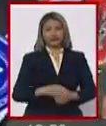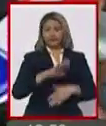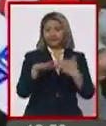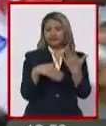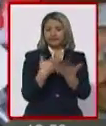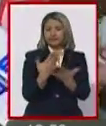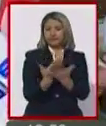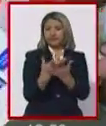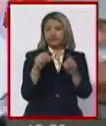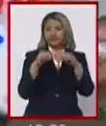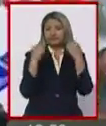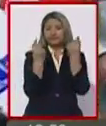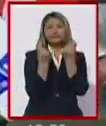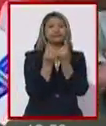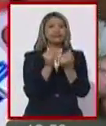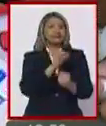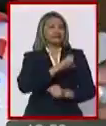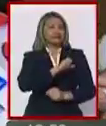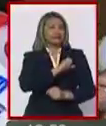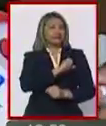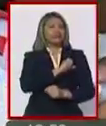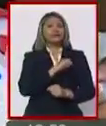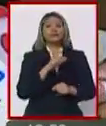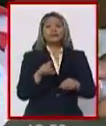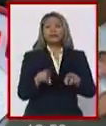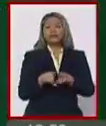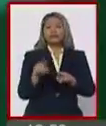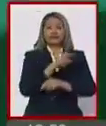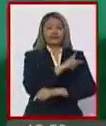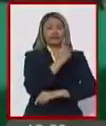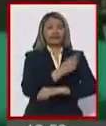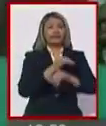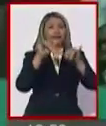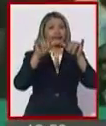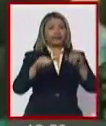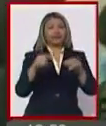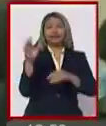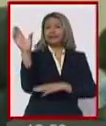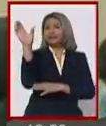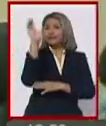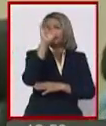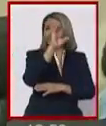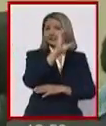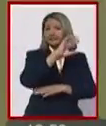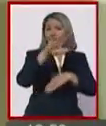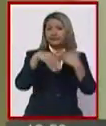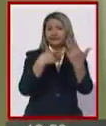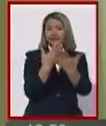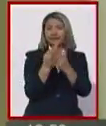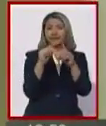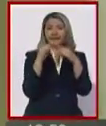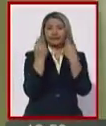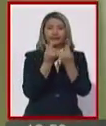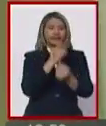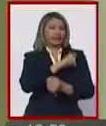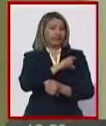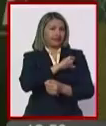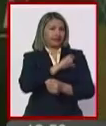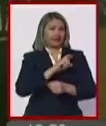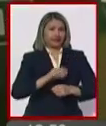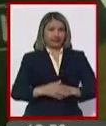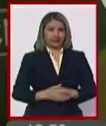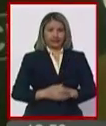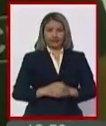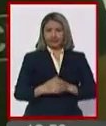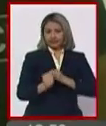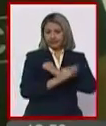todas las unidades, tanto locales como fuera del distrito, y están siendo buscadas por todos los organismos de búsqueda y unidades de la